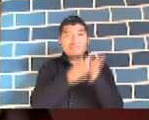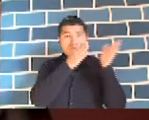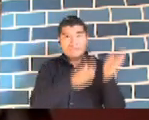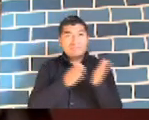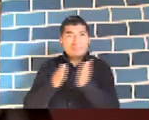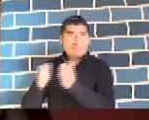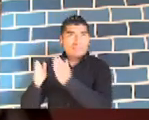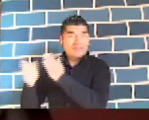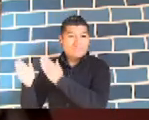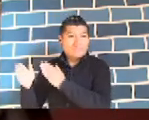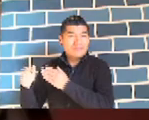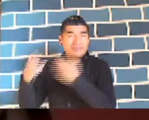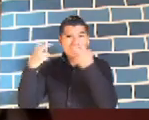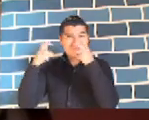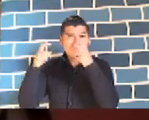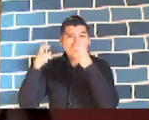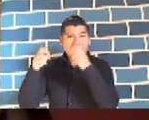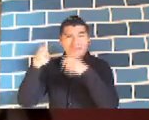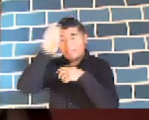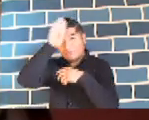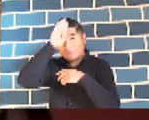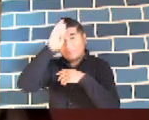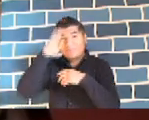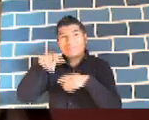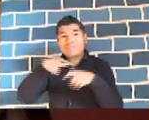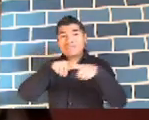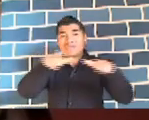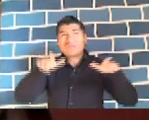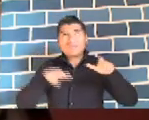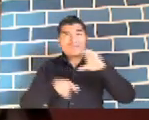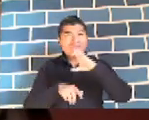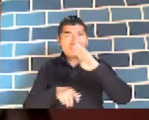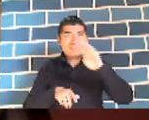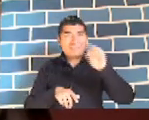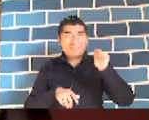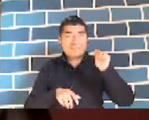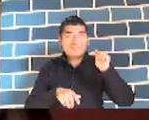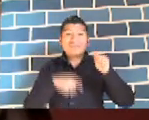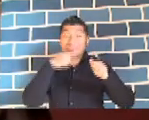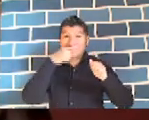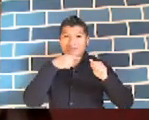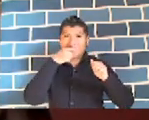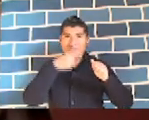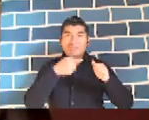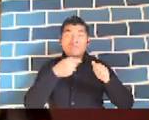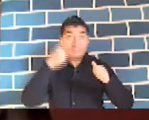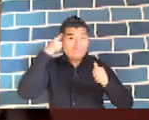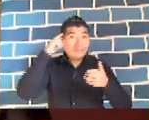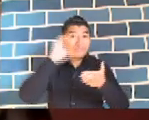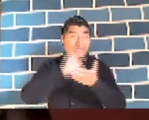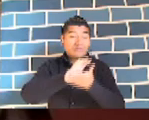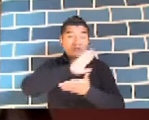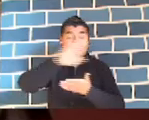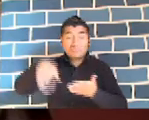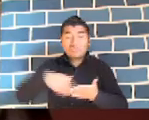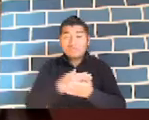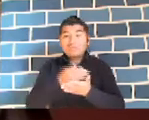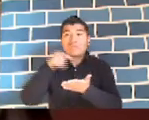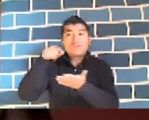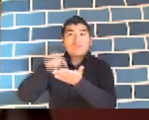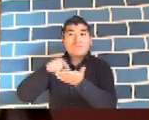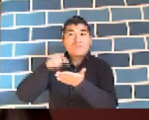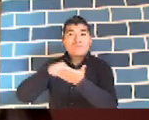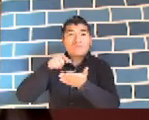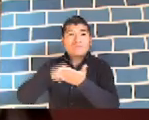sínodo sobre la amazonía en cochabamba la semana pasada decían creemos que todo ello responde a la